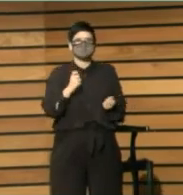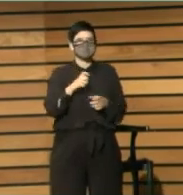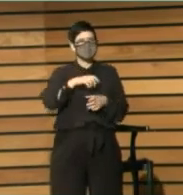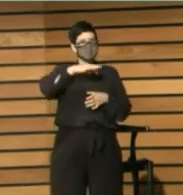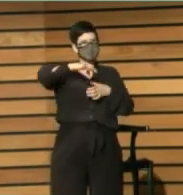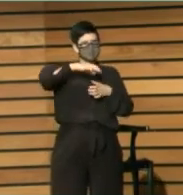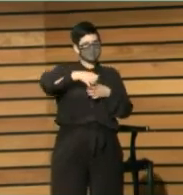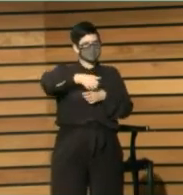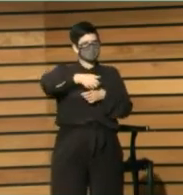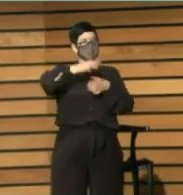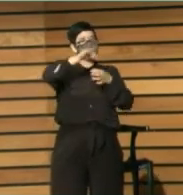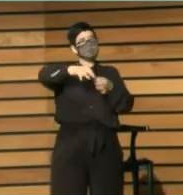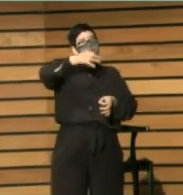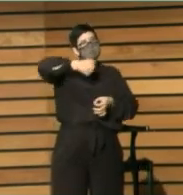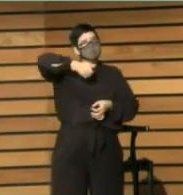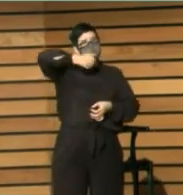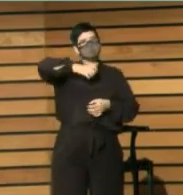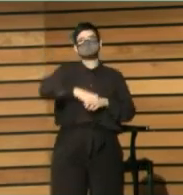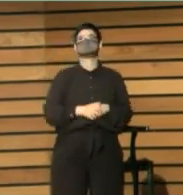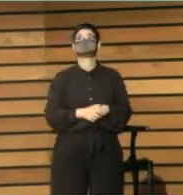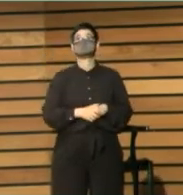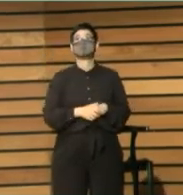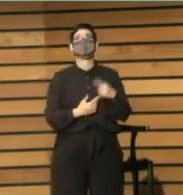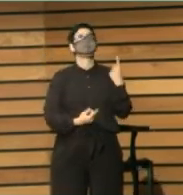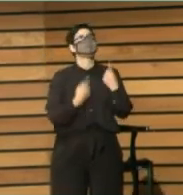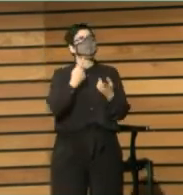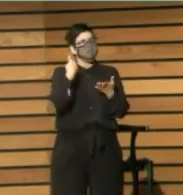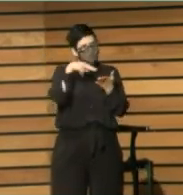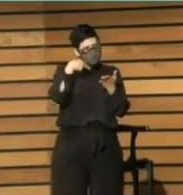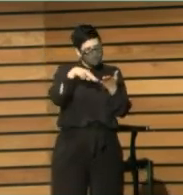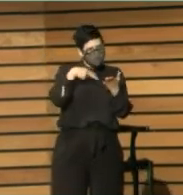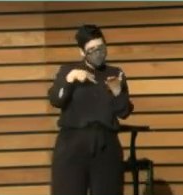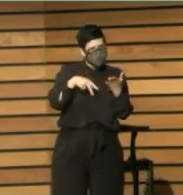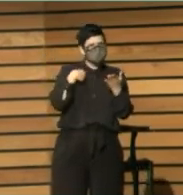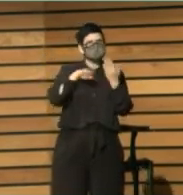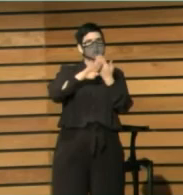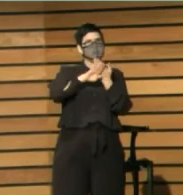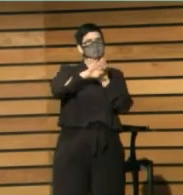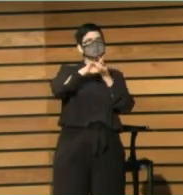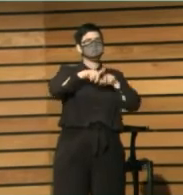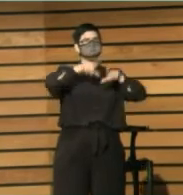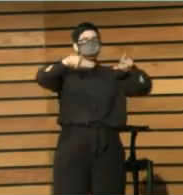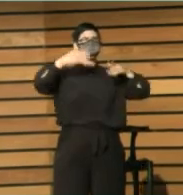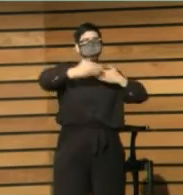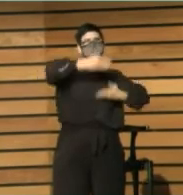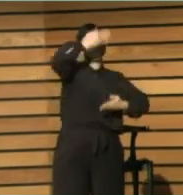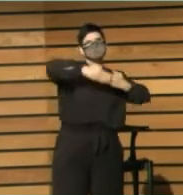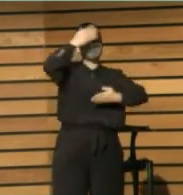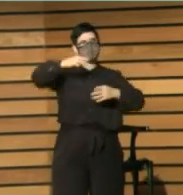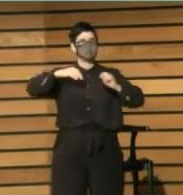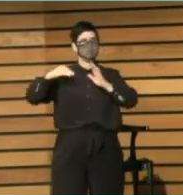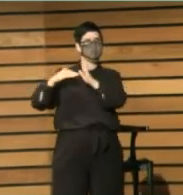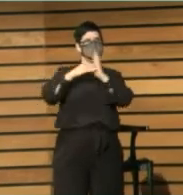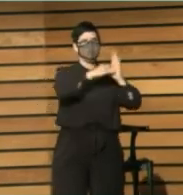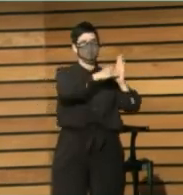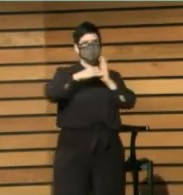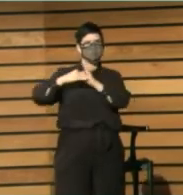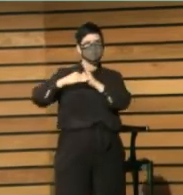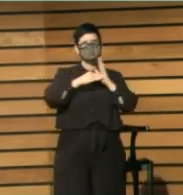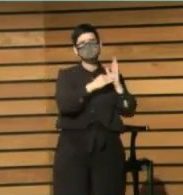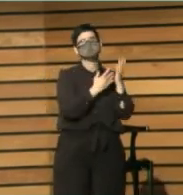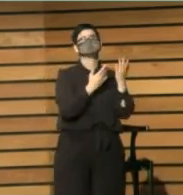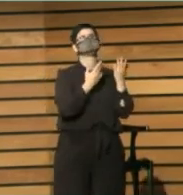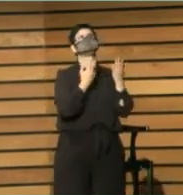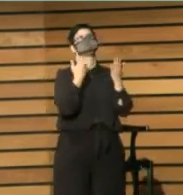letras que no entendía me llevaron a leer en el suelo o en las paredes, en las carrocerías de los camiones, en los libros que se dejaba